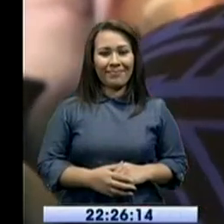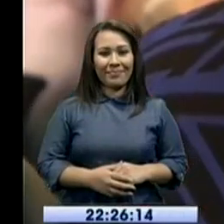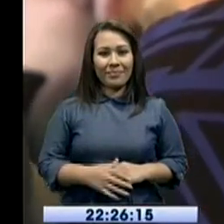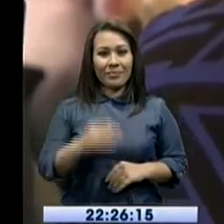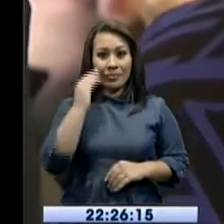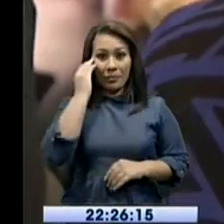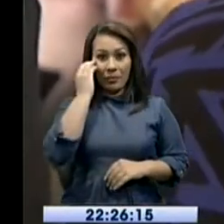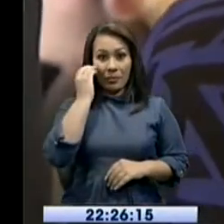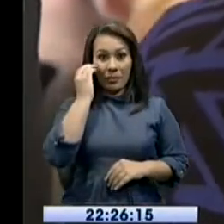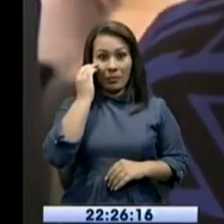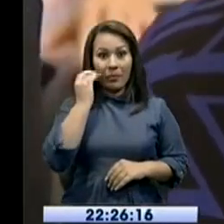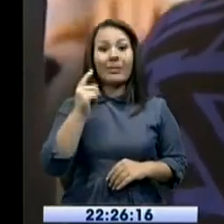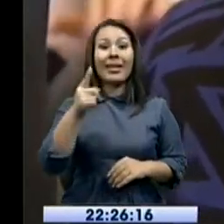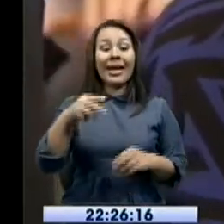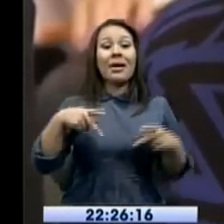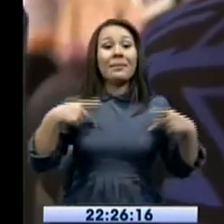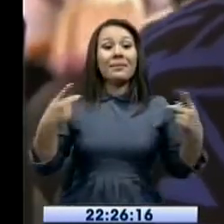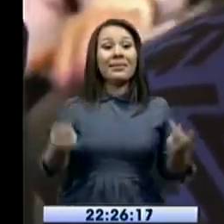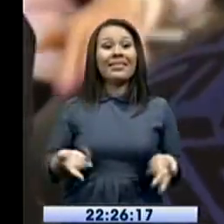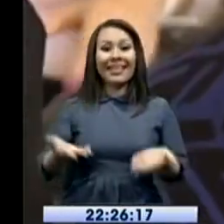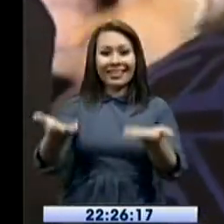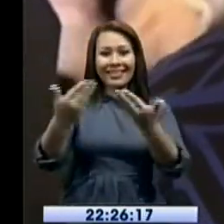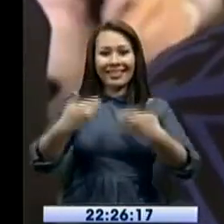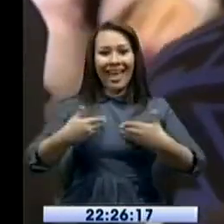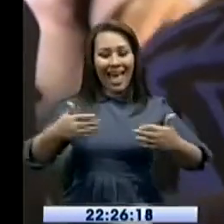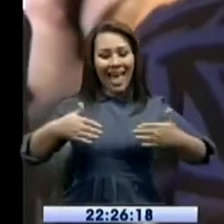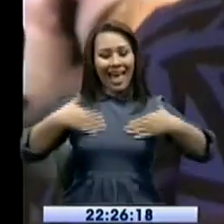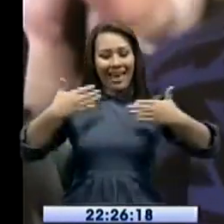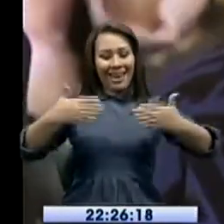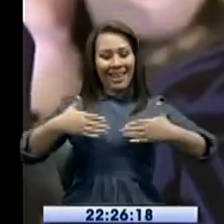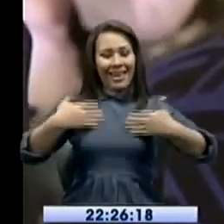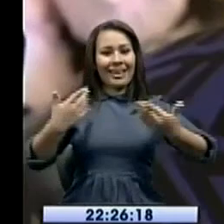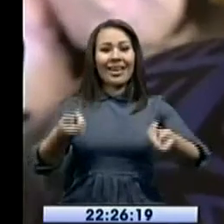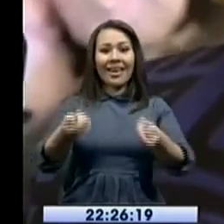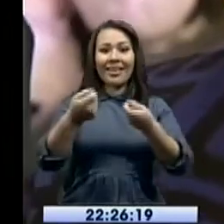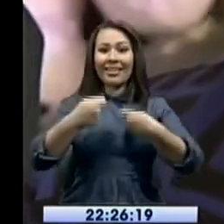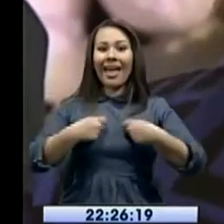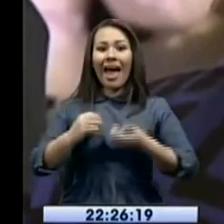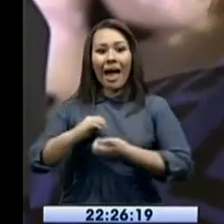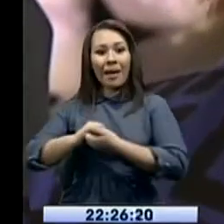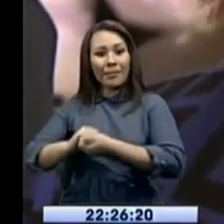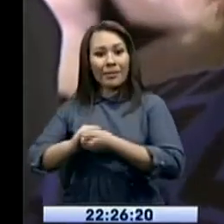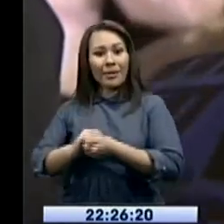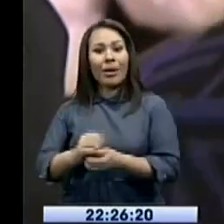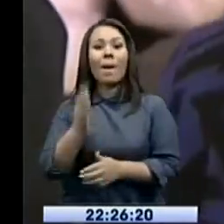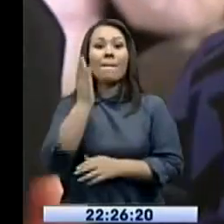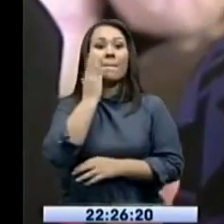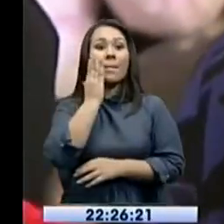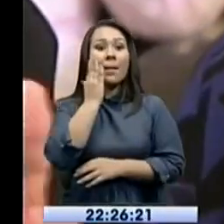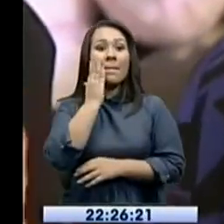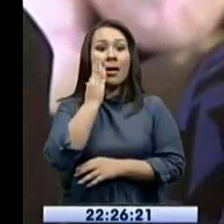La vida nos da alegría, nos da placeres, nos da amigos, pero como la madre,